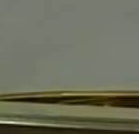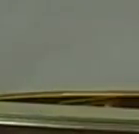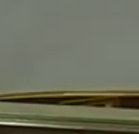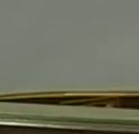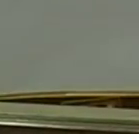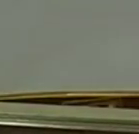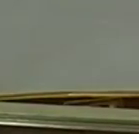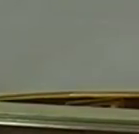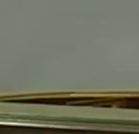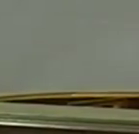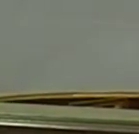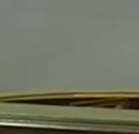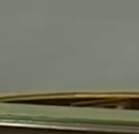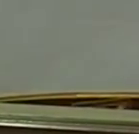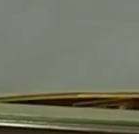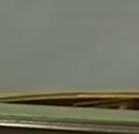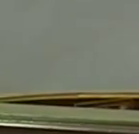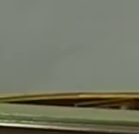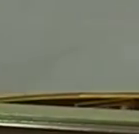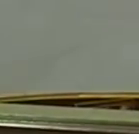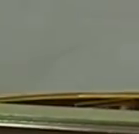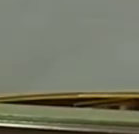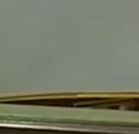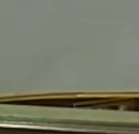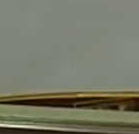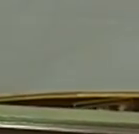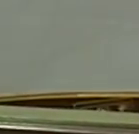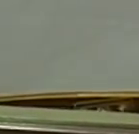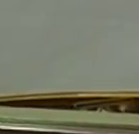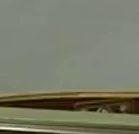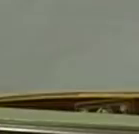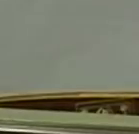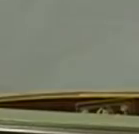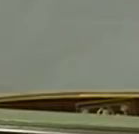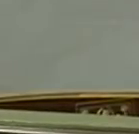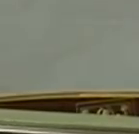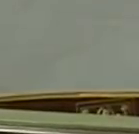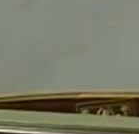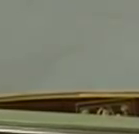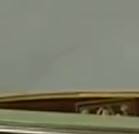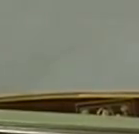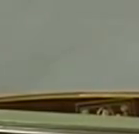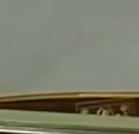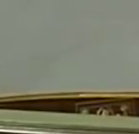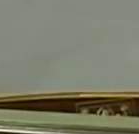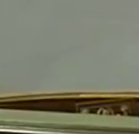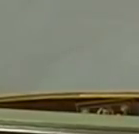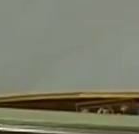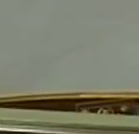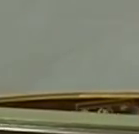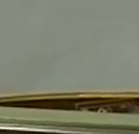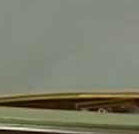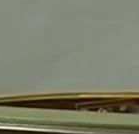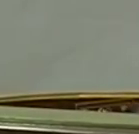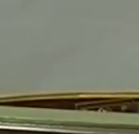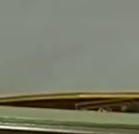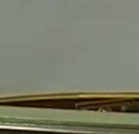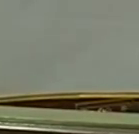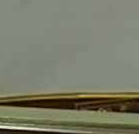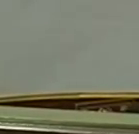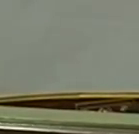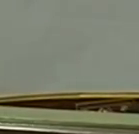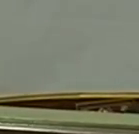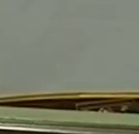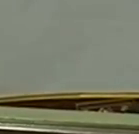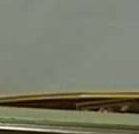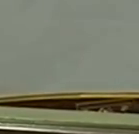2018. Importante destacar este instrumento legal que se ha aprobado hasta el momento, 57 artículos de esta ley constitucional para la protección en el